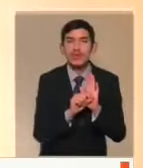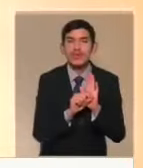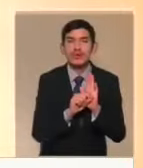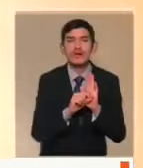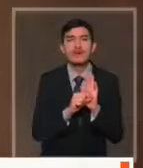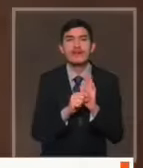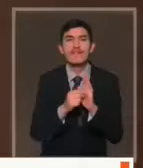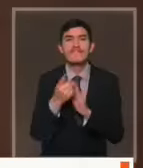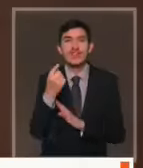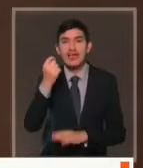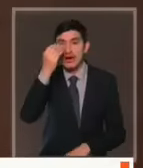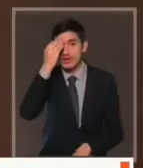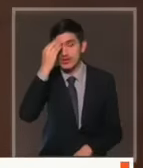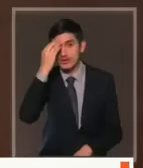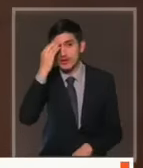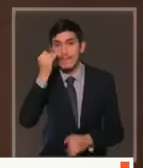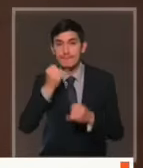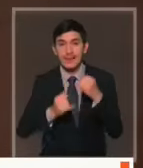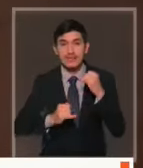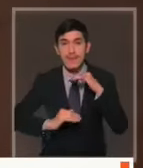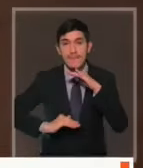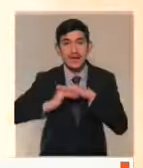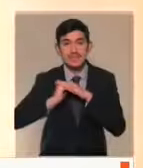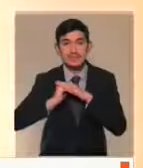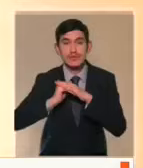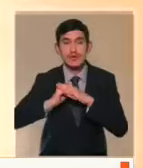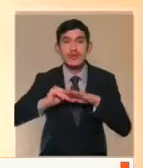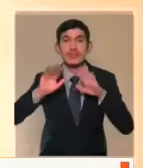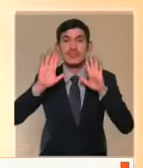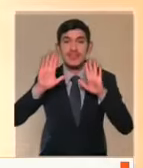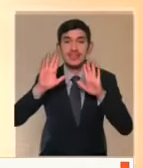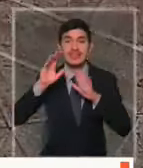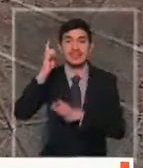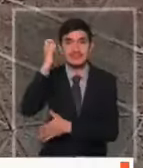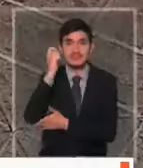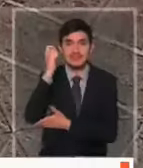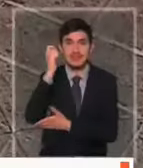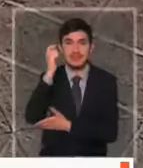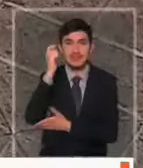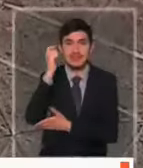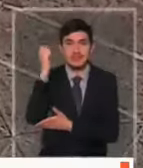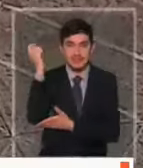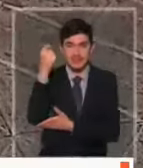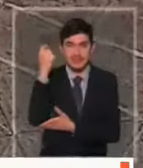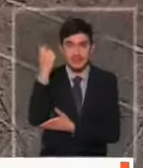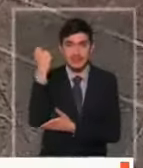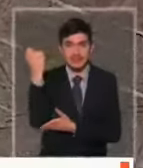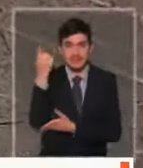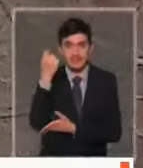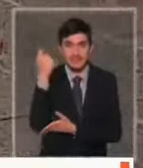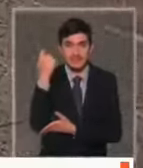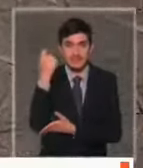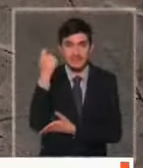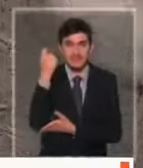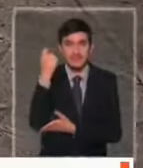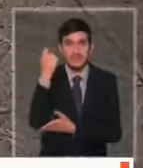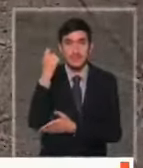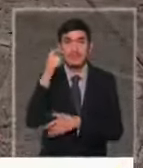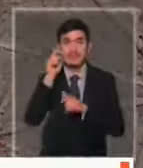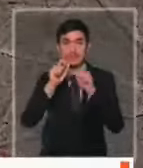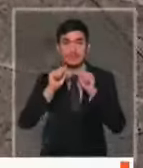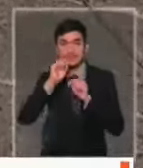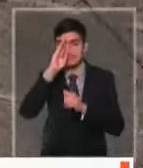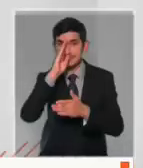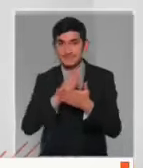agosto. La SEC fijó como plazo máximo el 10 de septiembre para que la empresa envíe su informe y con eso se determinará si